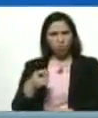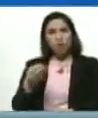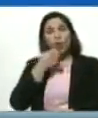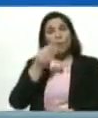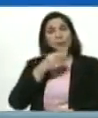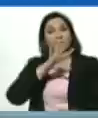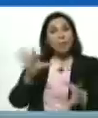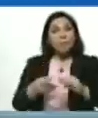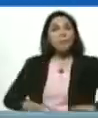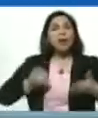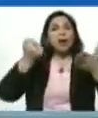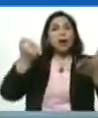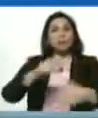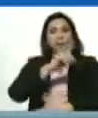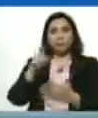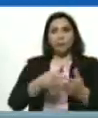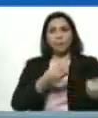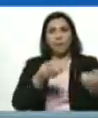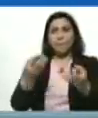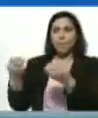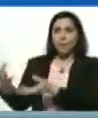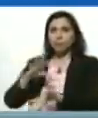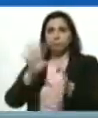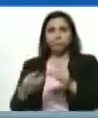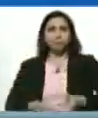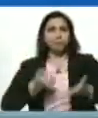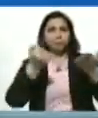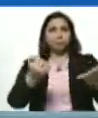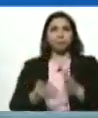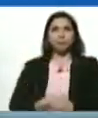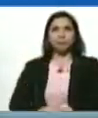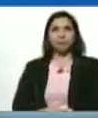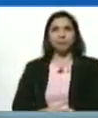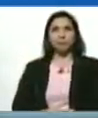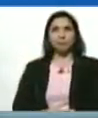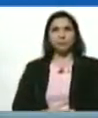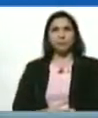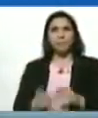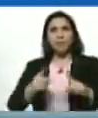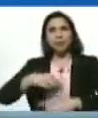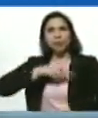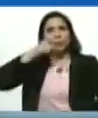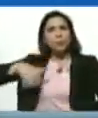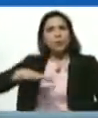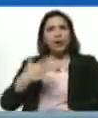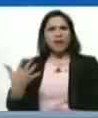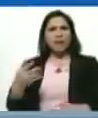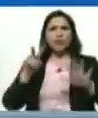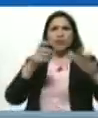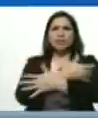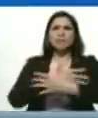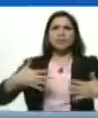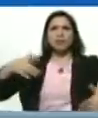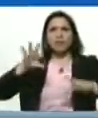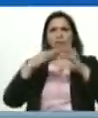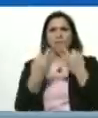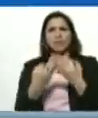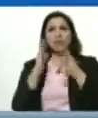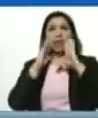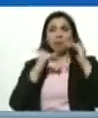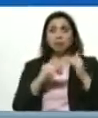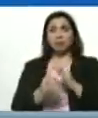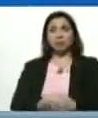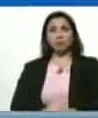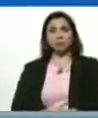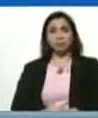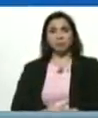los clubs para los comités locales de abastecimiento y producción para nuestro pueblo 7 millones de familias atendidas